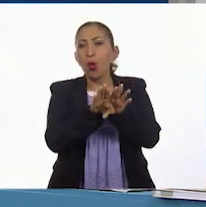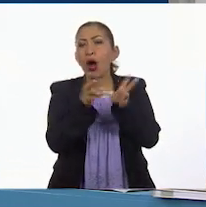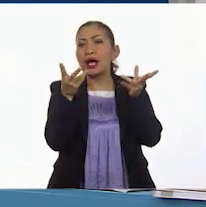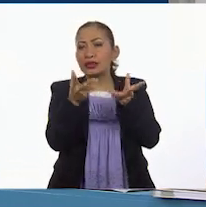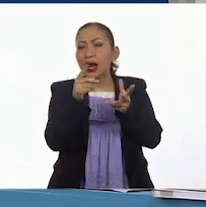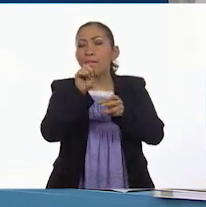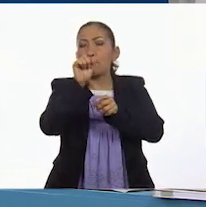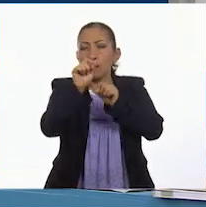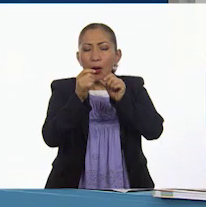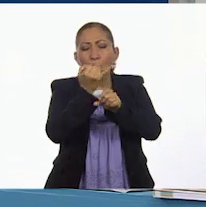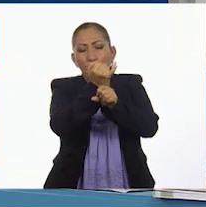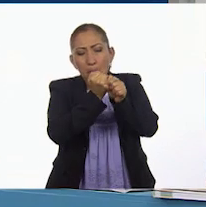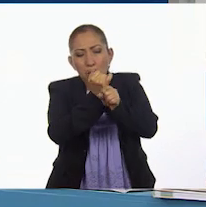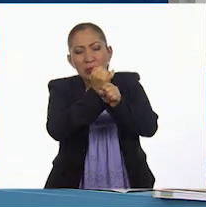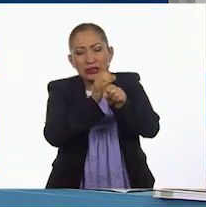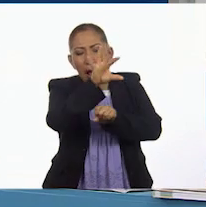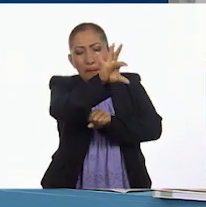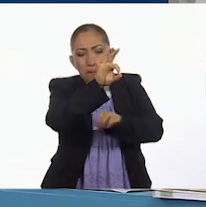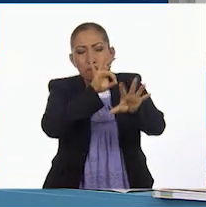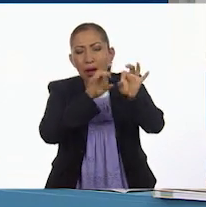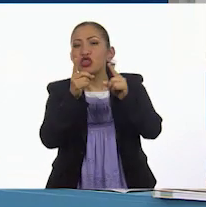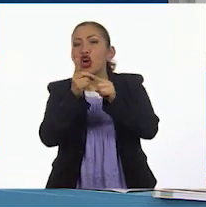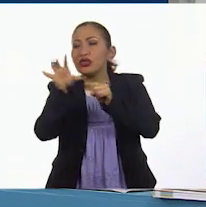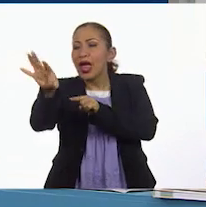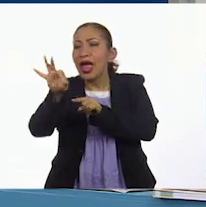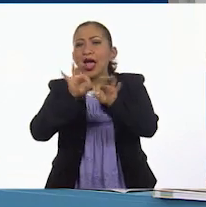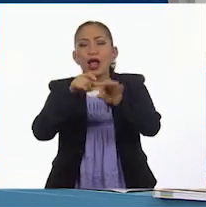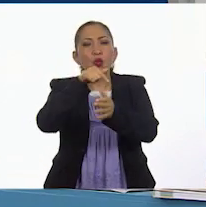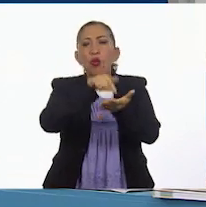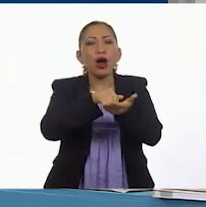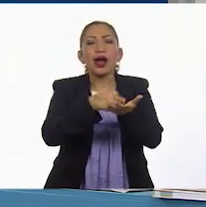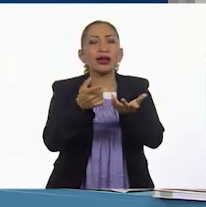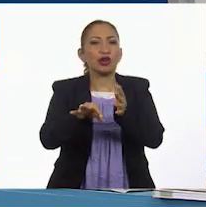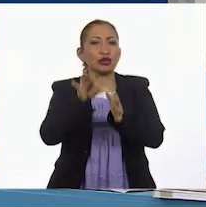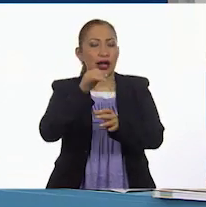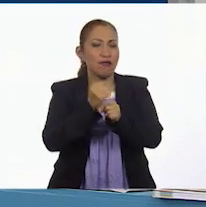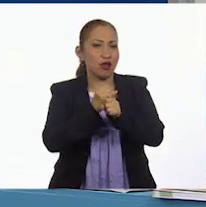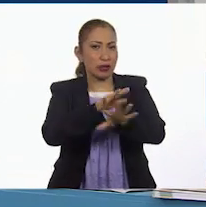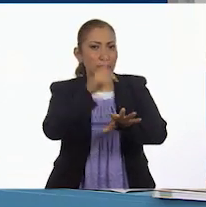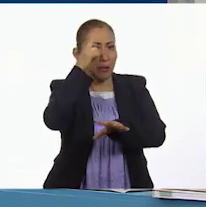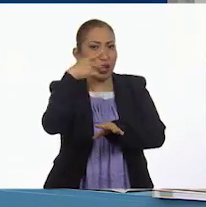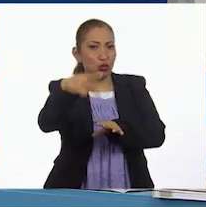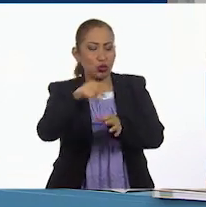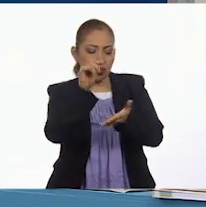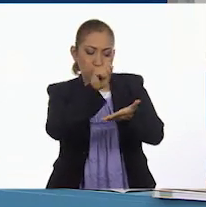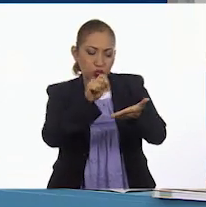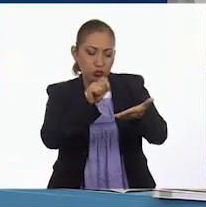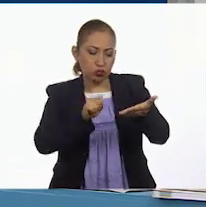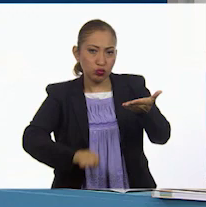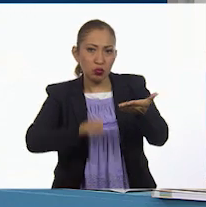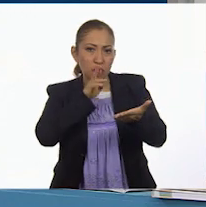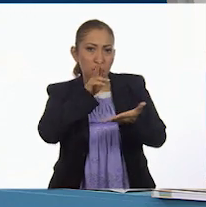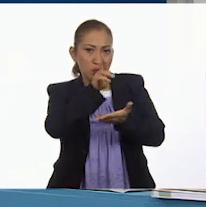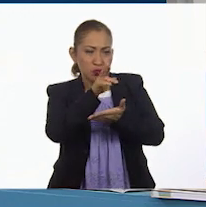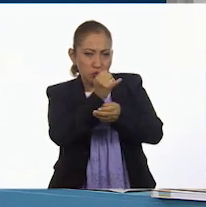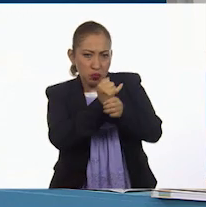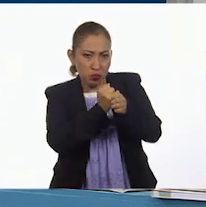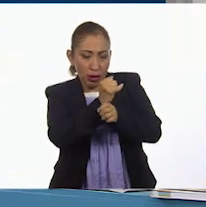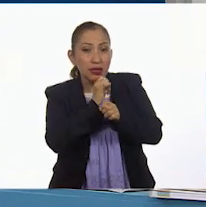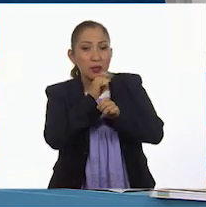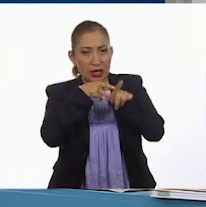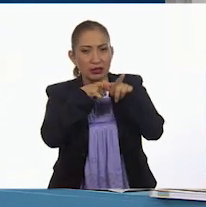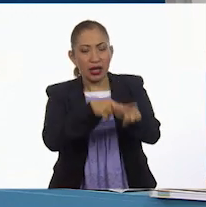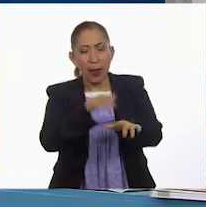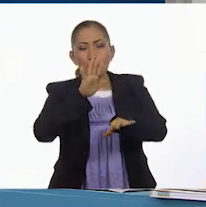ir consultando la información, dónde recabar esa información para hacer tu reportaje. Y el día de hoy te vamos a